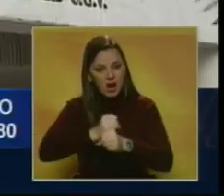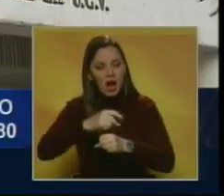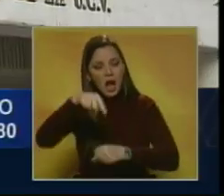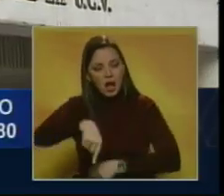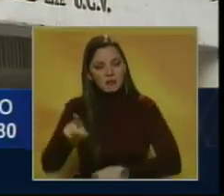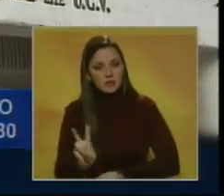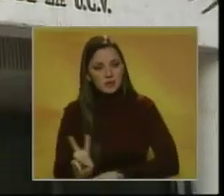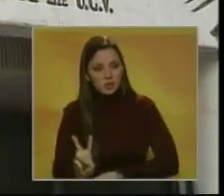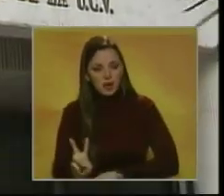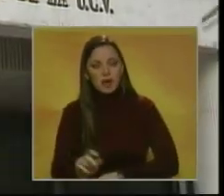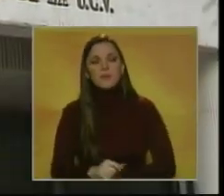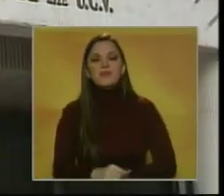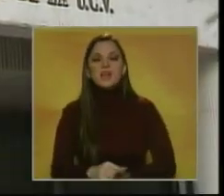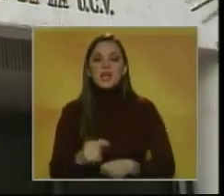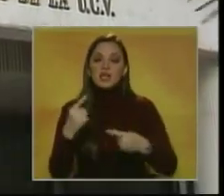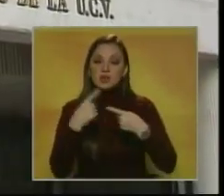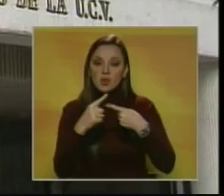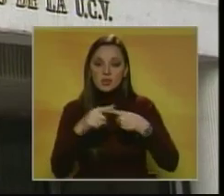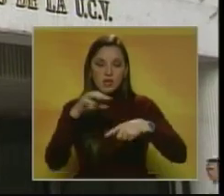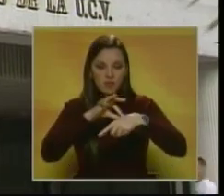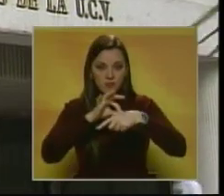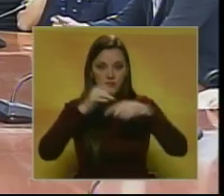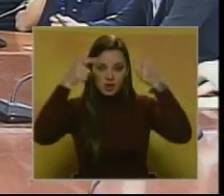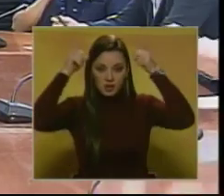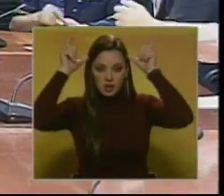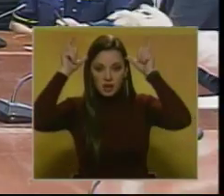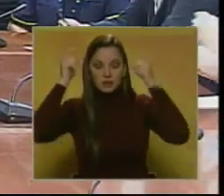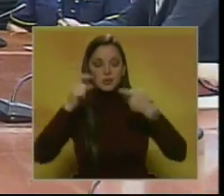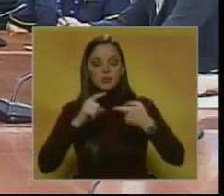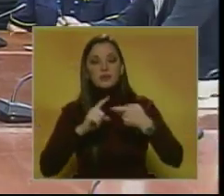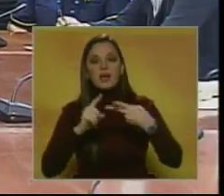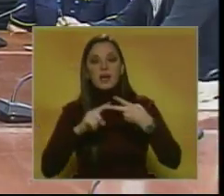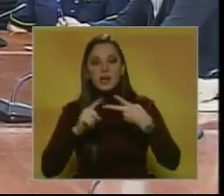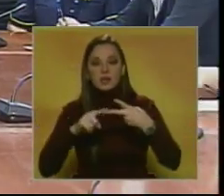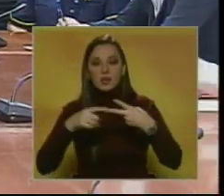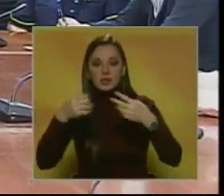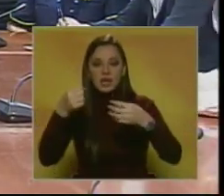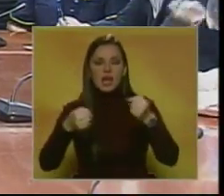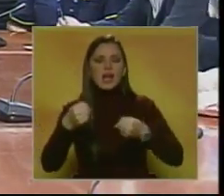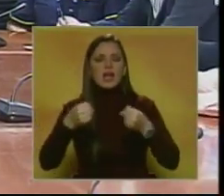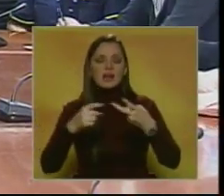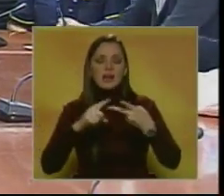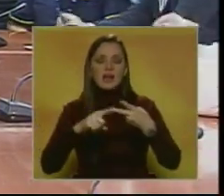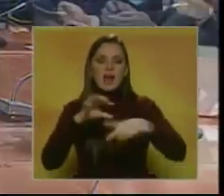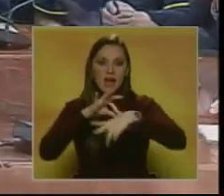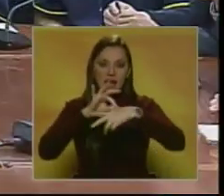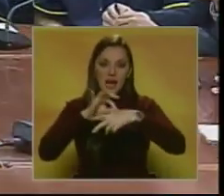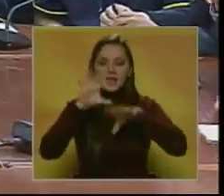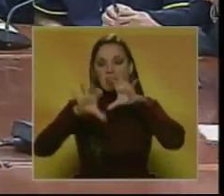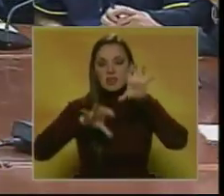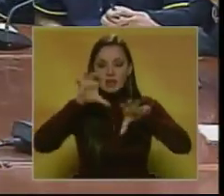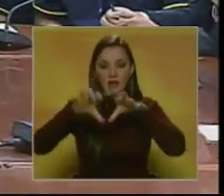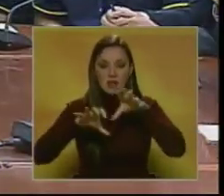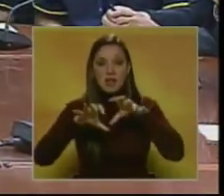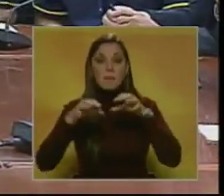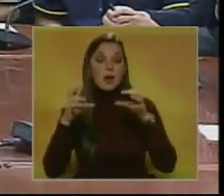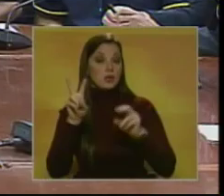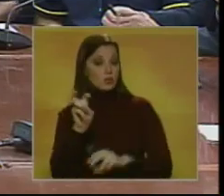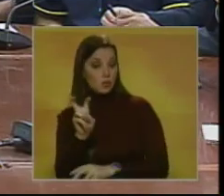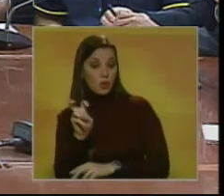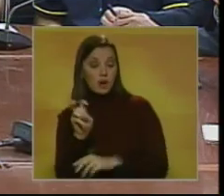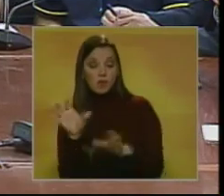equitativamente. Entre los bienes se resaltan bovinos domésticos, reproductores de raza pura, carne de animales fresca,